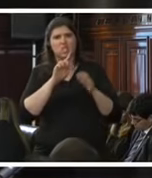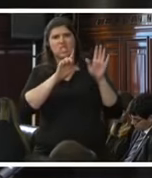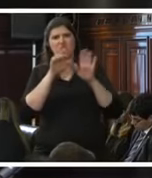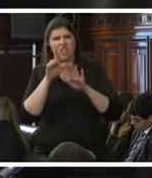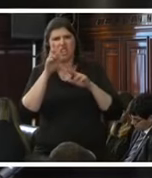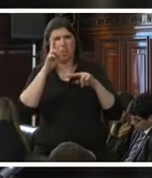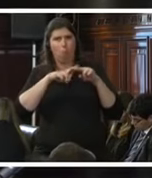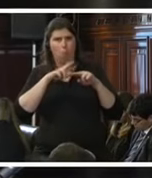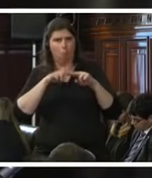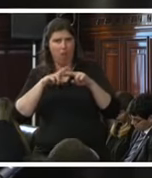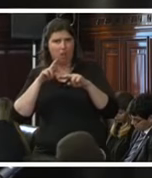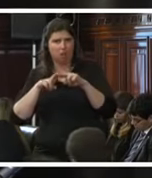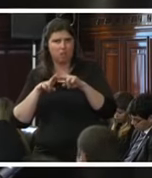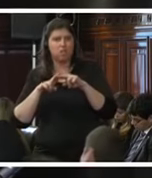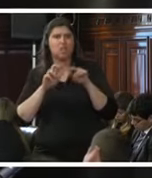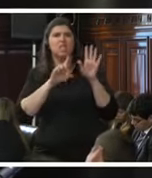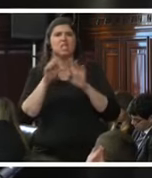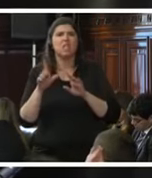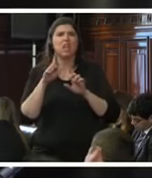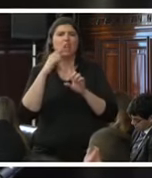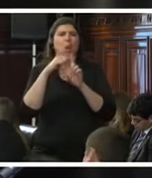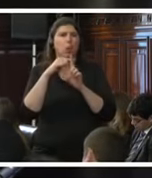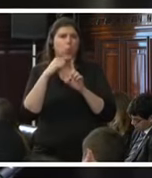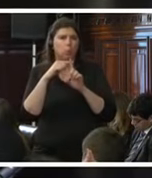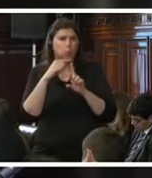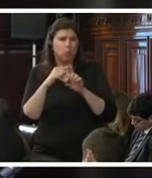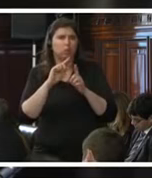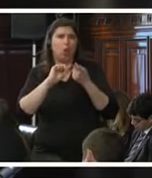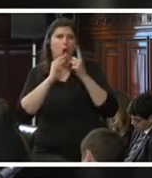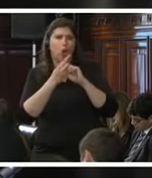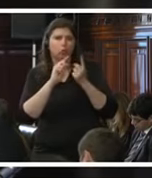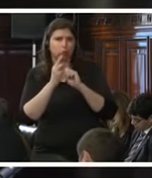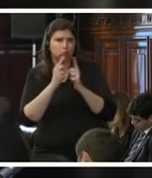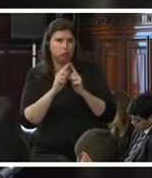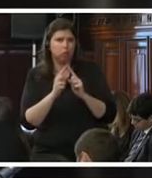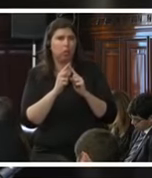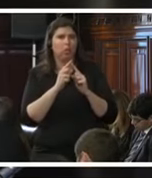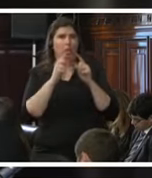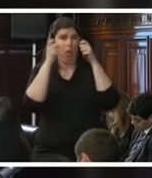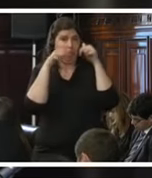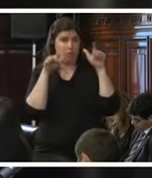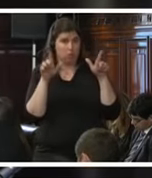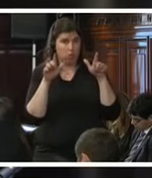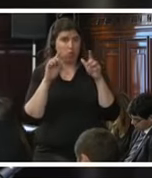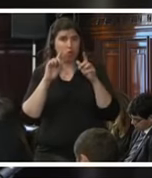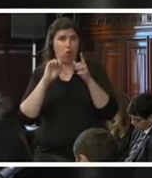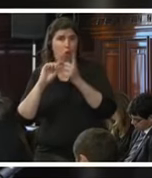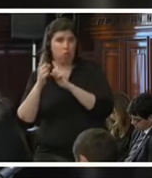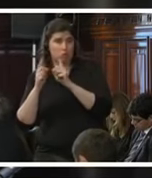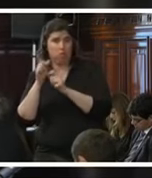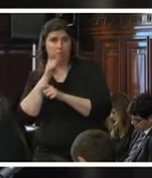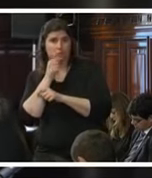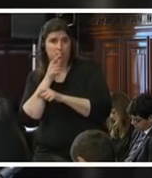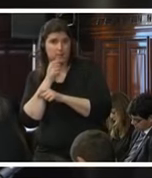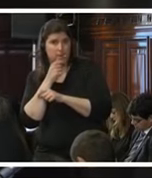muertes, 17 cruces, son 11 campesinos, 6 policías. En mis visitas a la